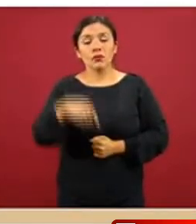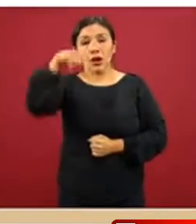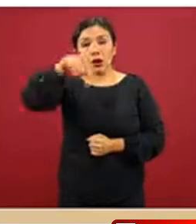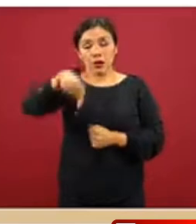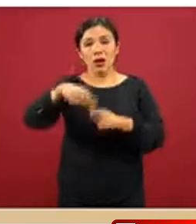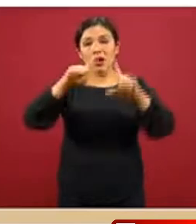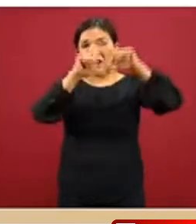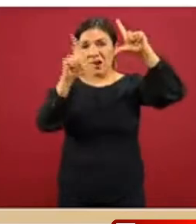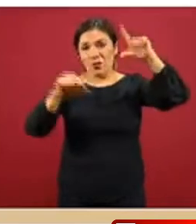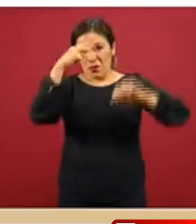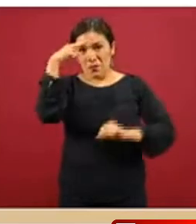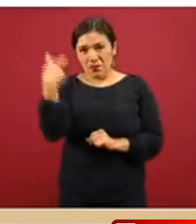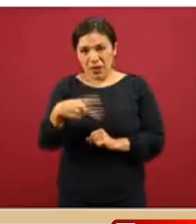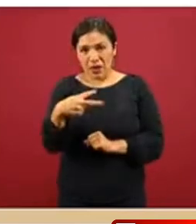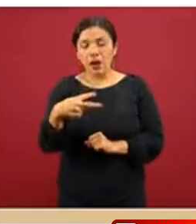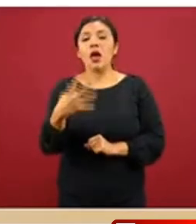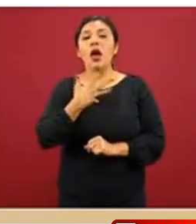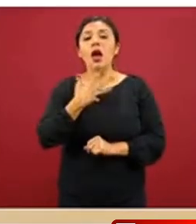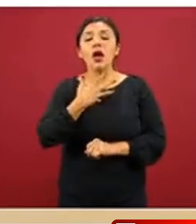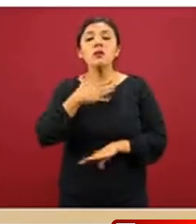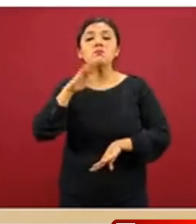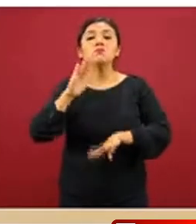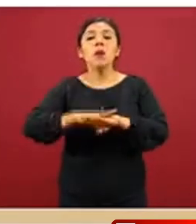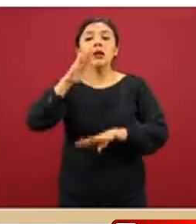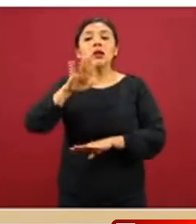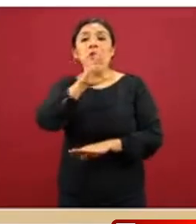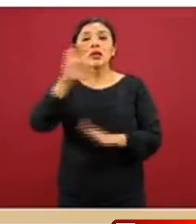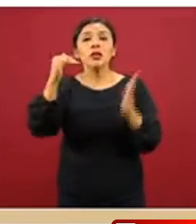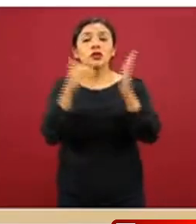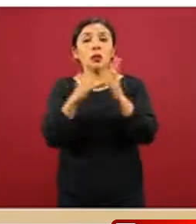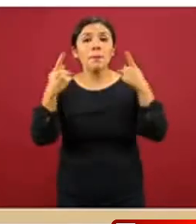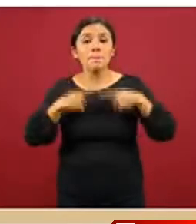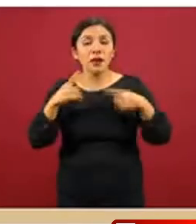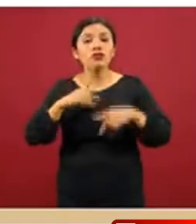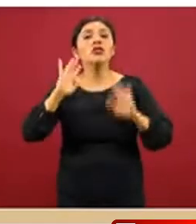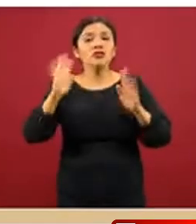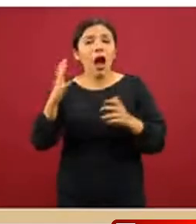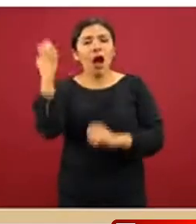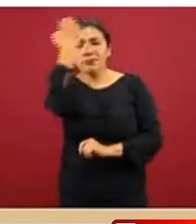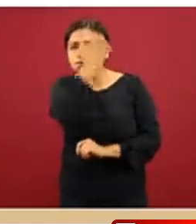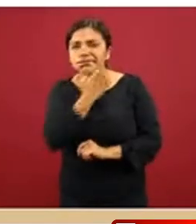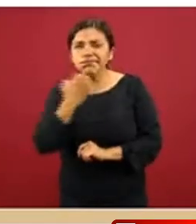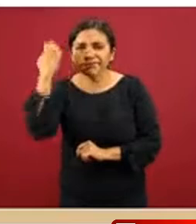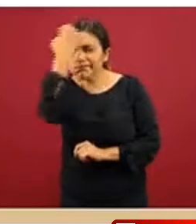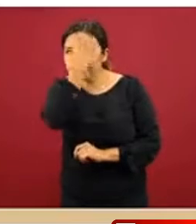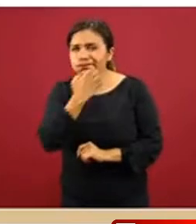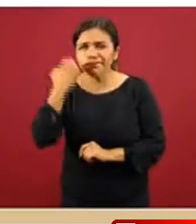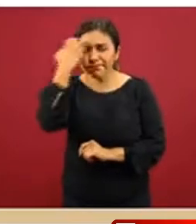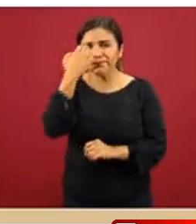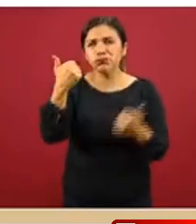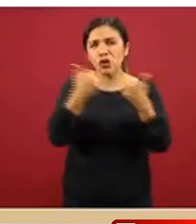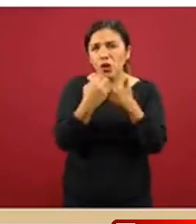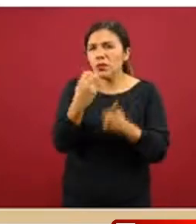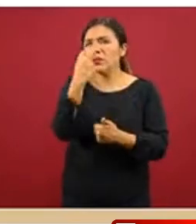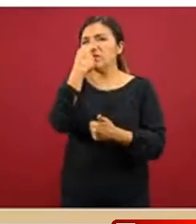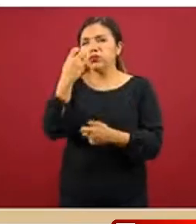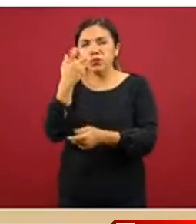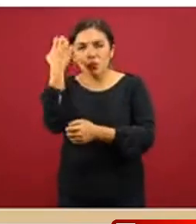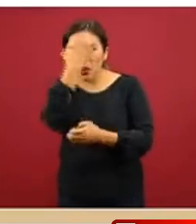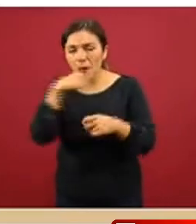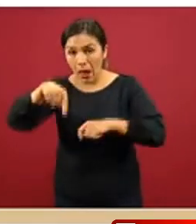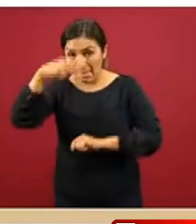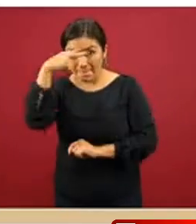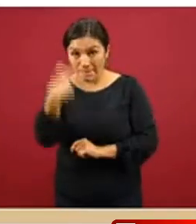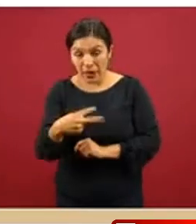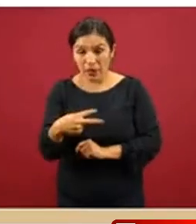República Mexicana. Más de 500,000 de personas han sido ya estudiadas, ingresadas a protocolo en